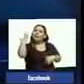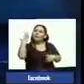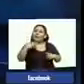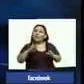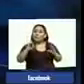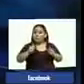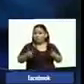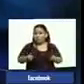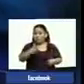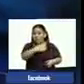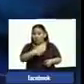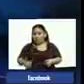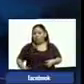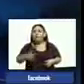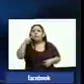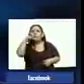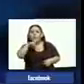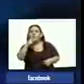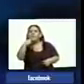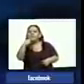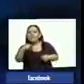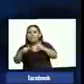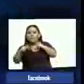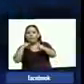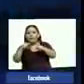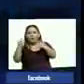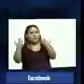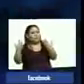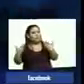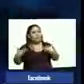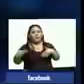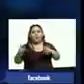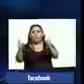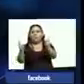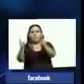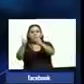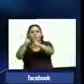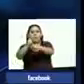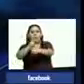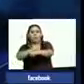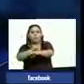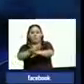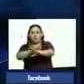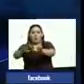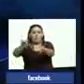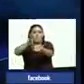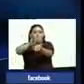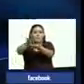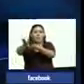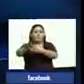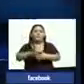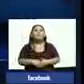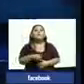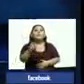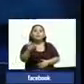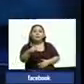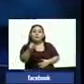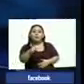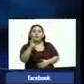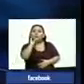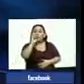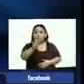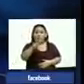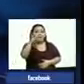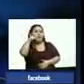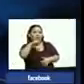Nayib Bukele aseguró que la persona encargada del área ya fue removida del cargo así es el mandatario